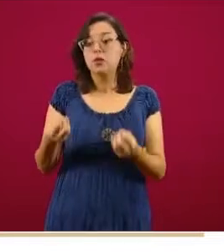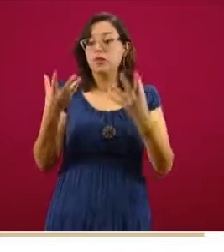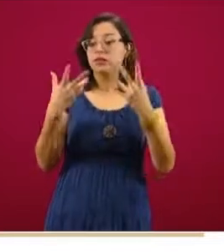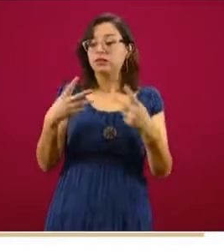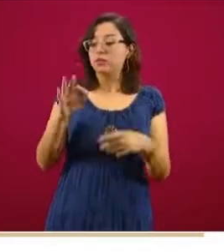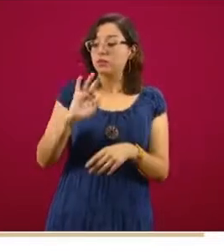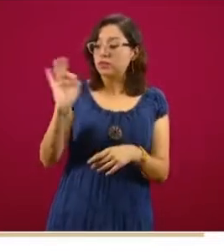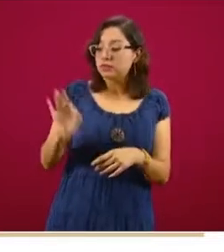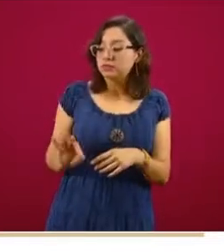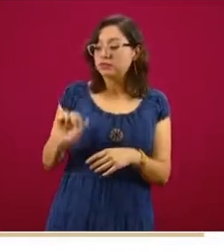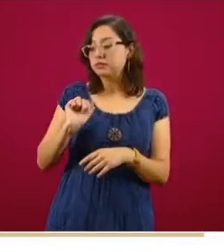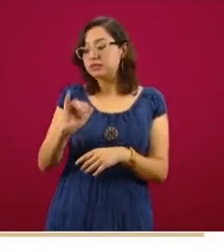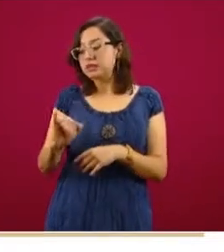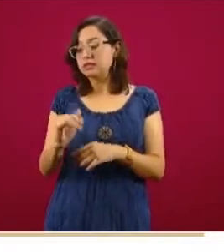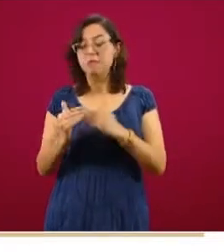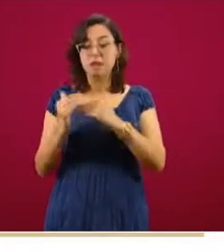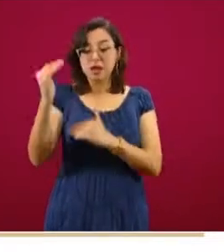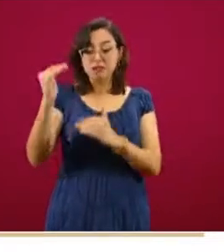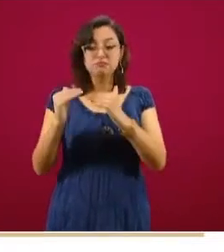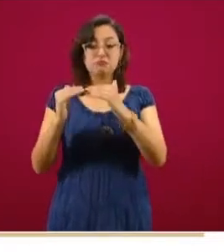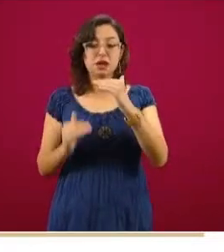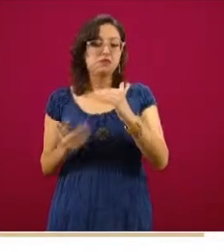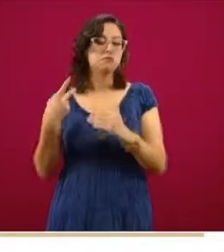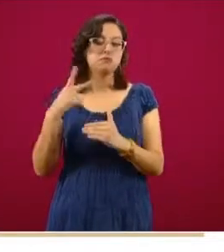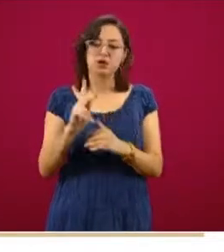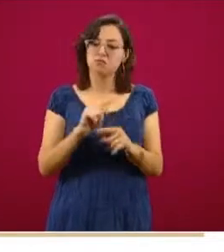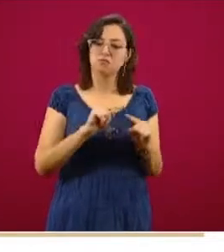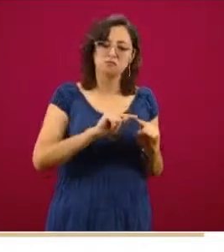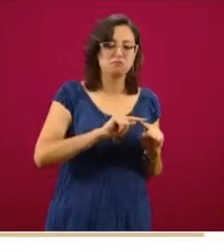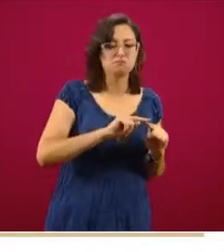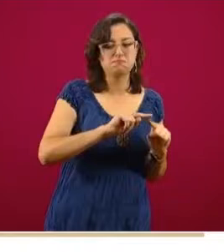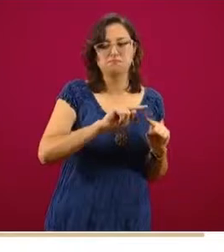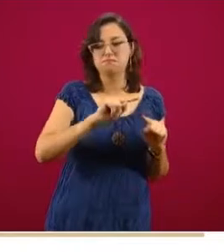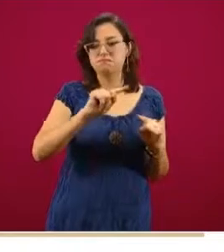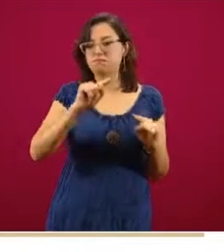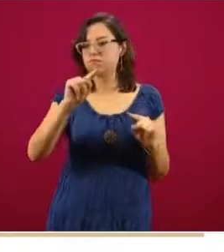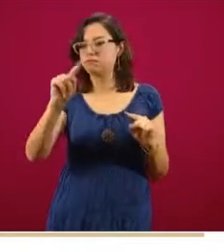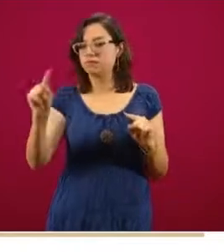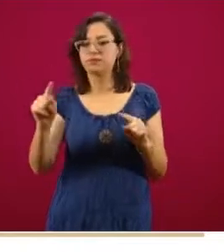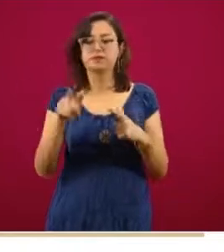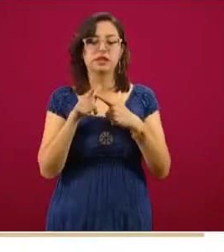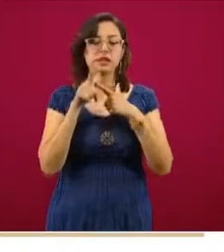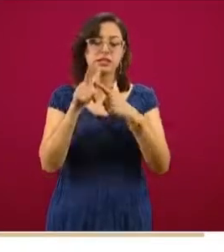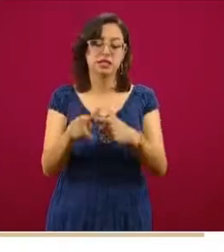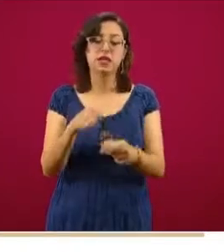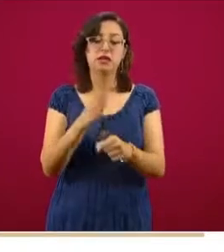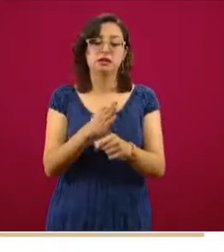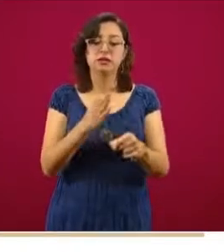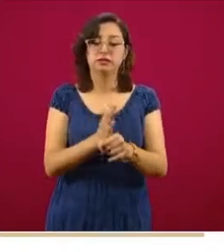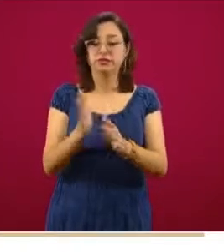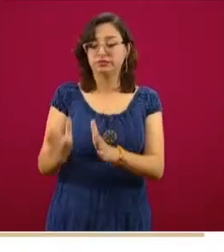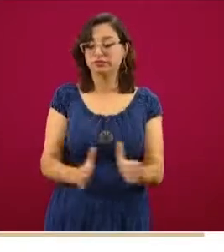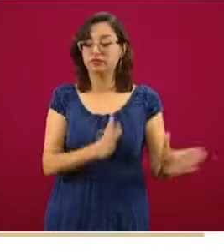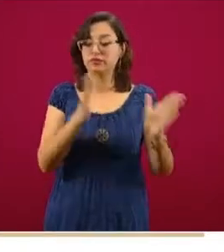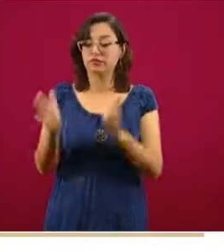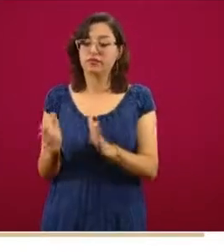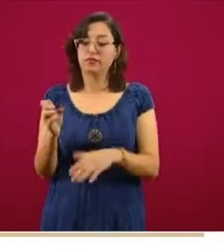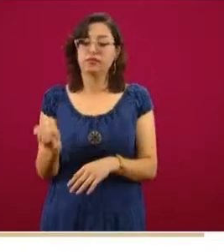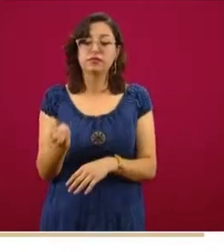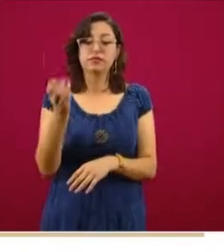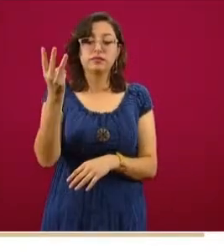más, pero la tendencia como tal se mantiene, y es precisamente esta fase 3 en la que